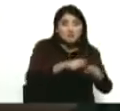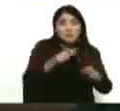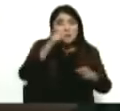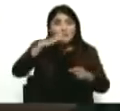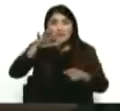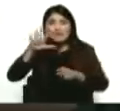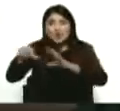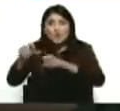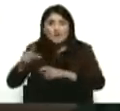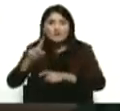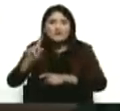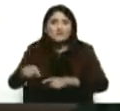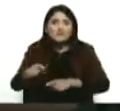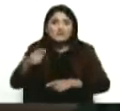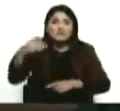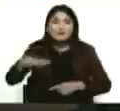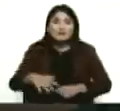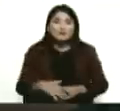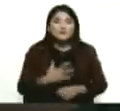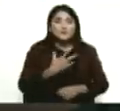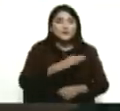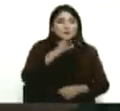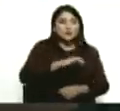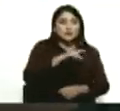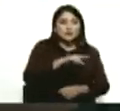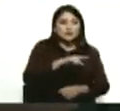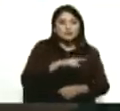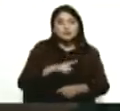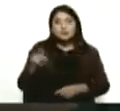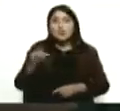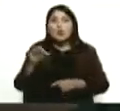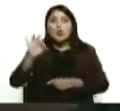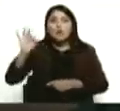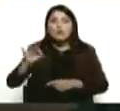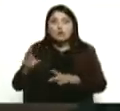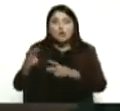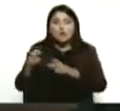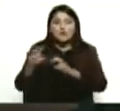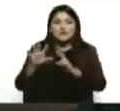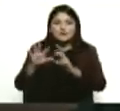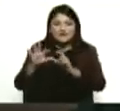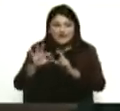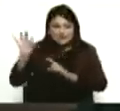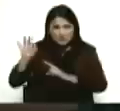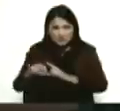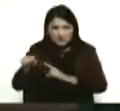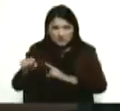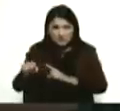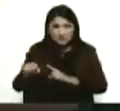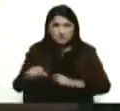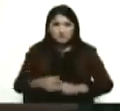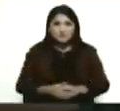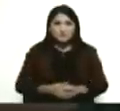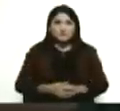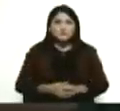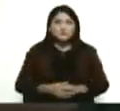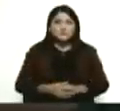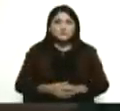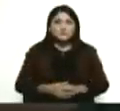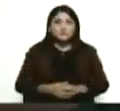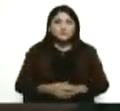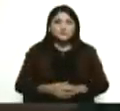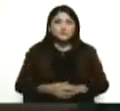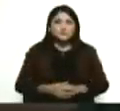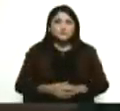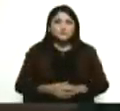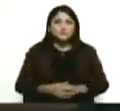pueblo. Porque si tú no cobras 3%, sino que cobras 6%, sí, está bien que el comerciante se va a quedar con ese 3% adicional y